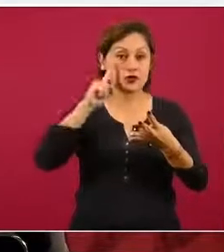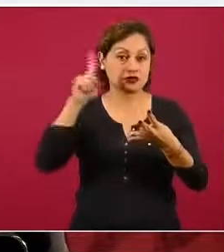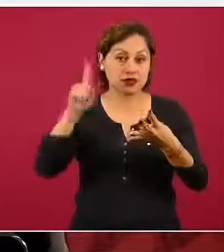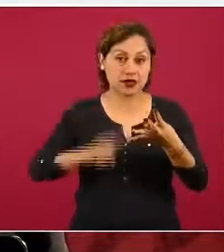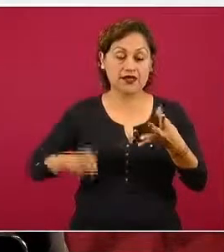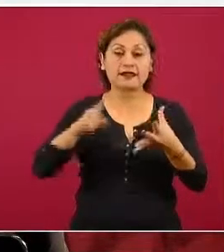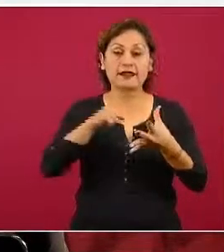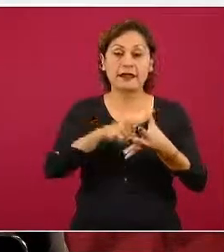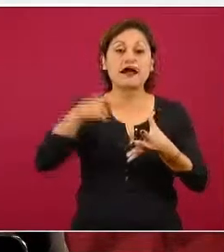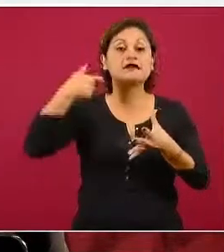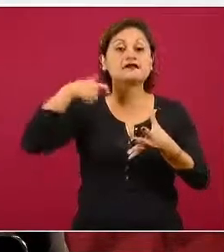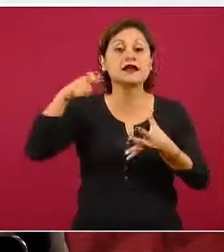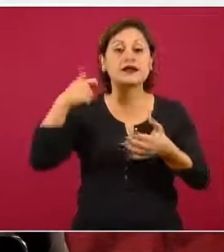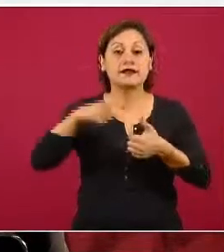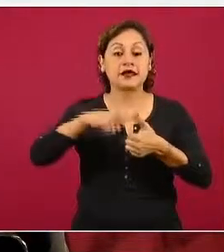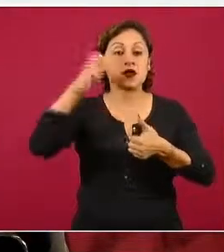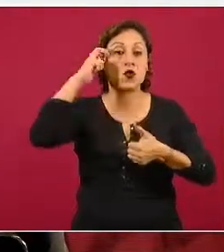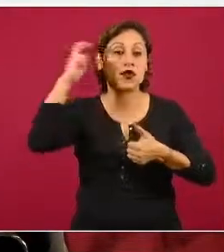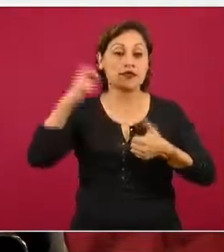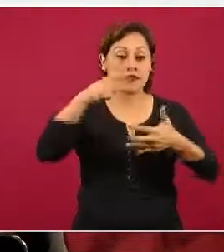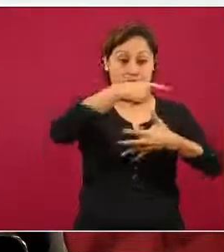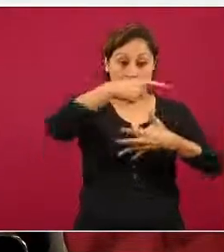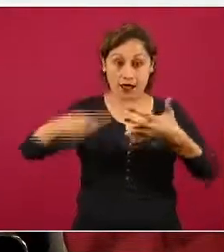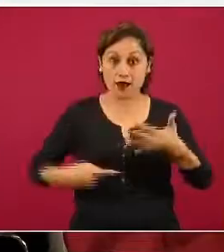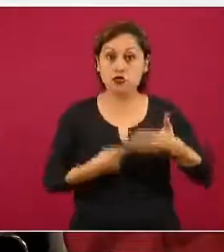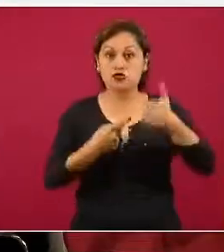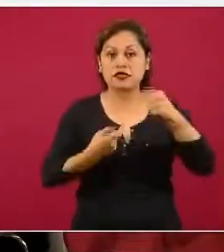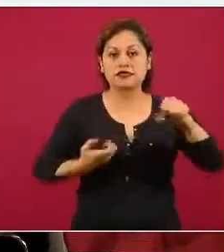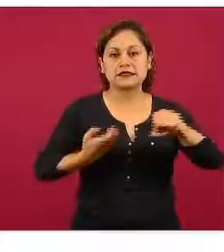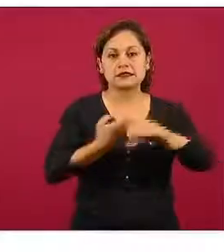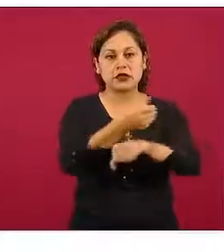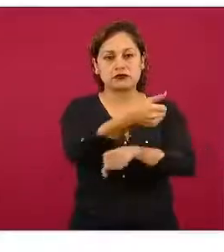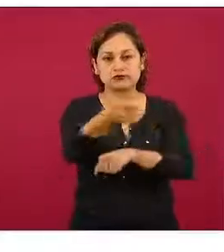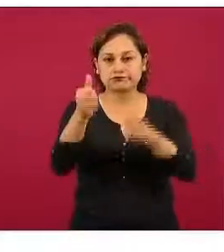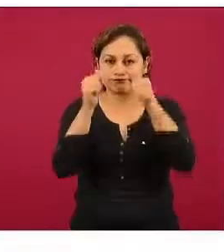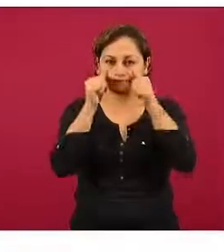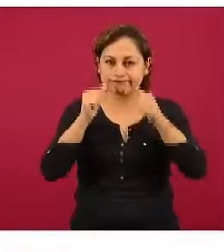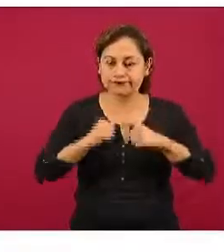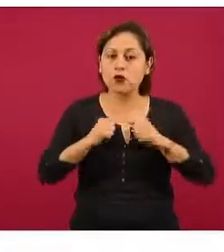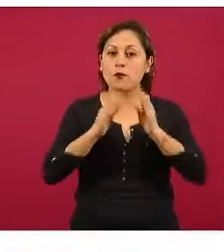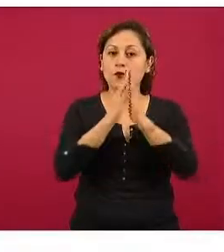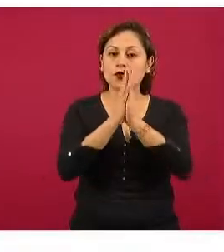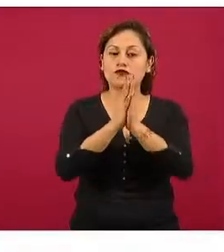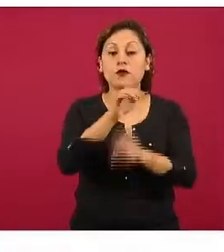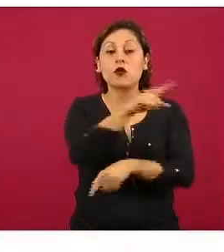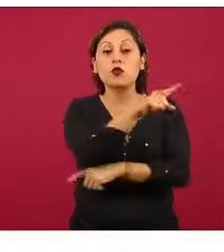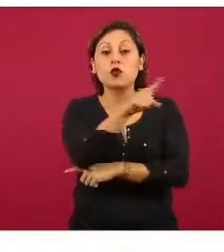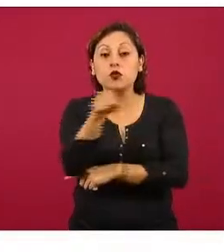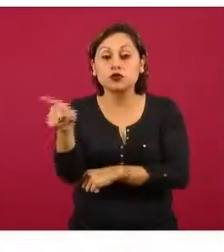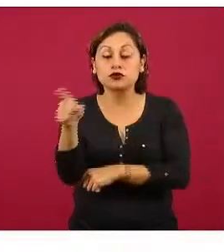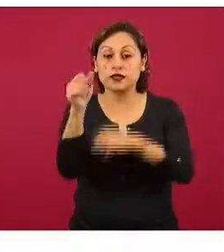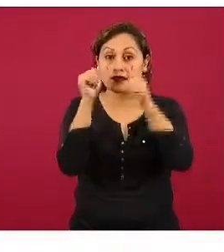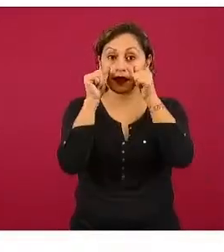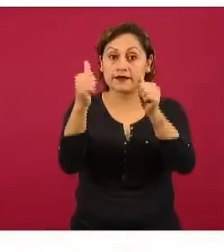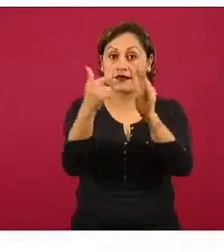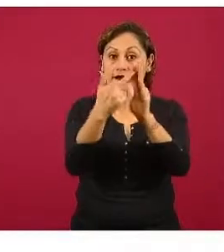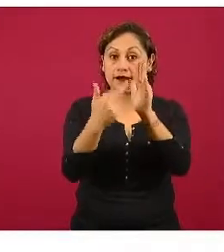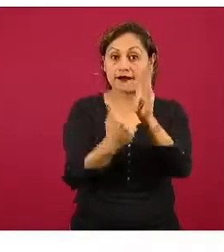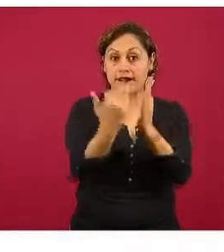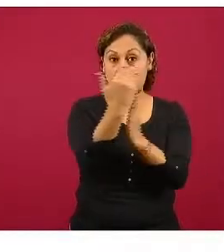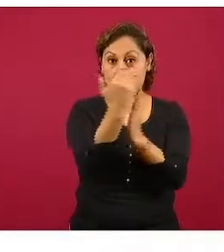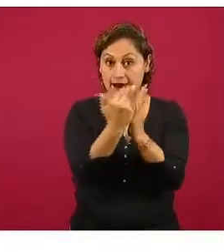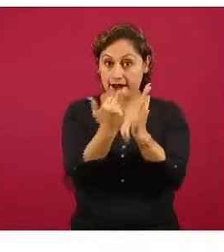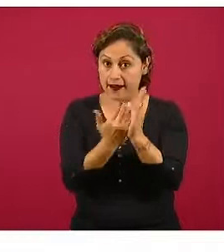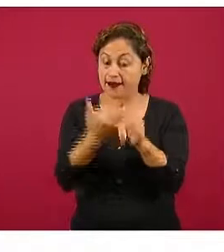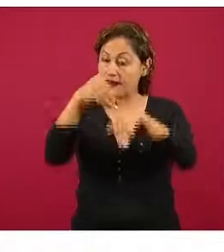Hidalgo. Es sumamente importante que se apliquen estas medidas que se acaban de mencionar, ya que